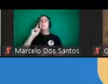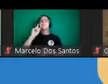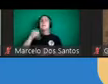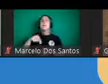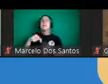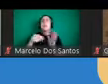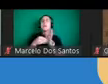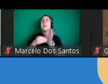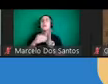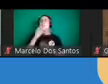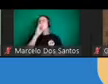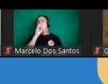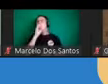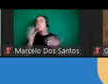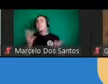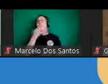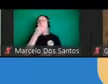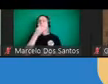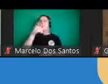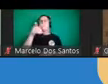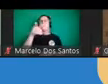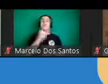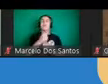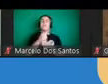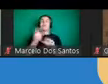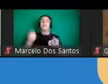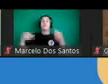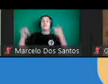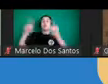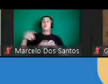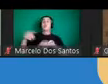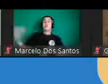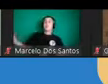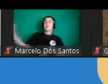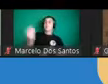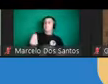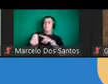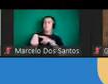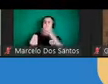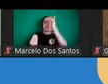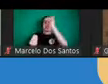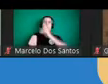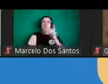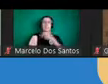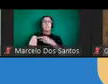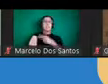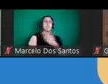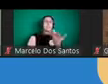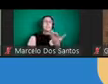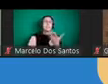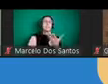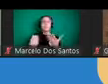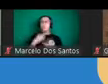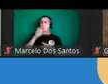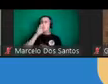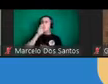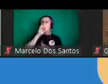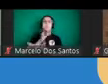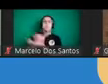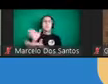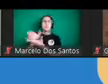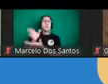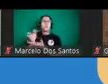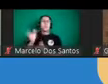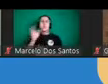lugares. Y bueno, ¿por qué es importante la reinducción? Y esto les cuento, no es solamente para personas